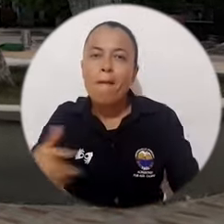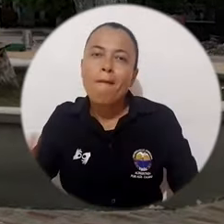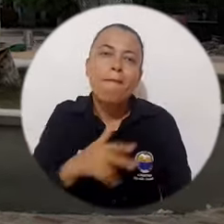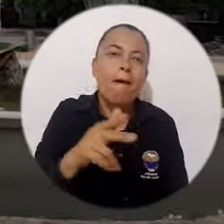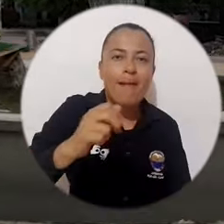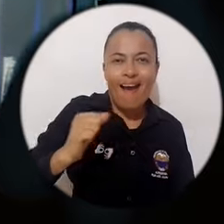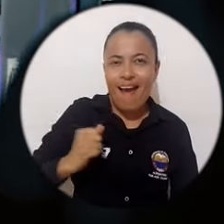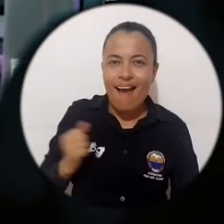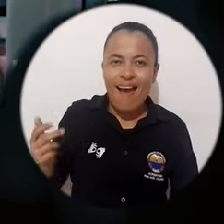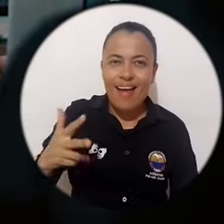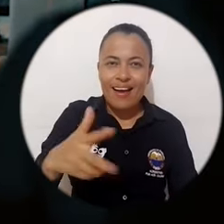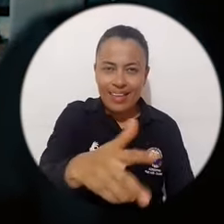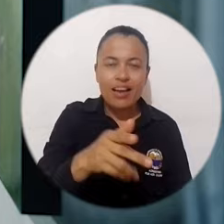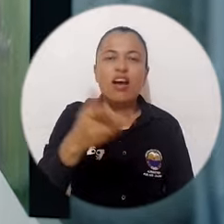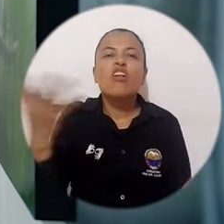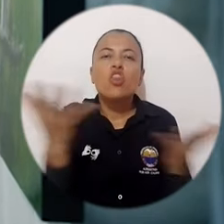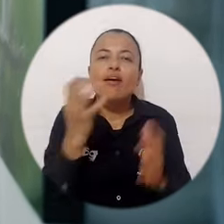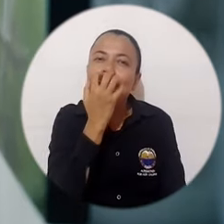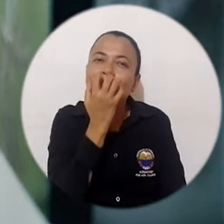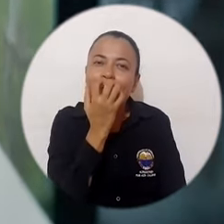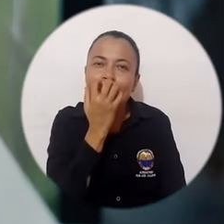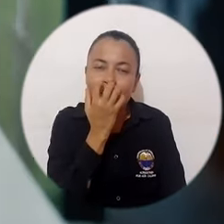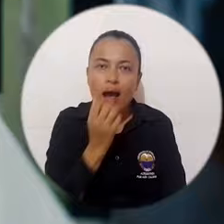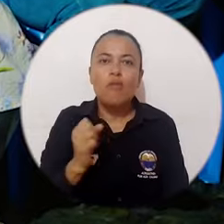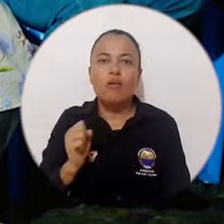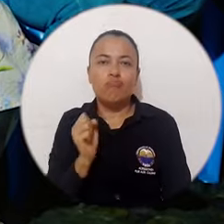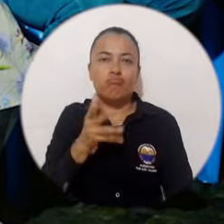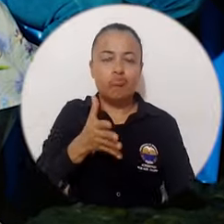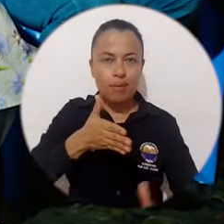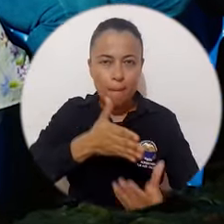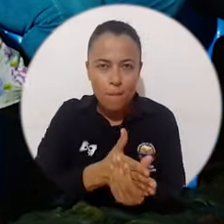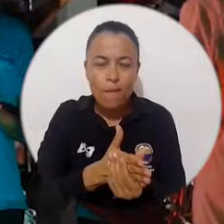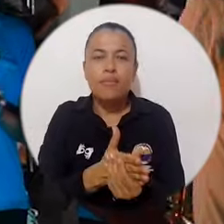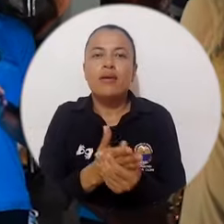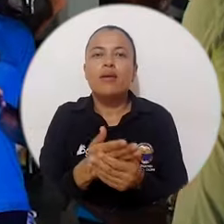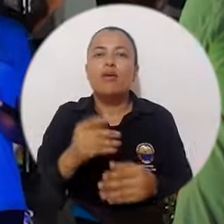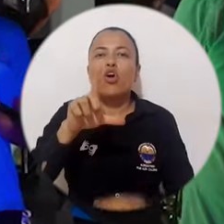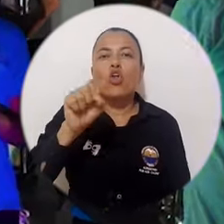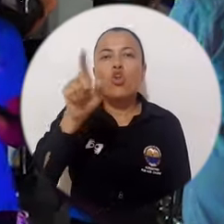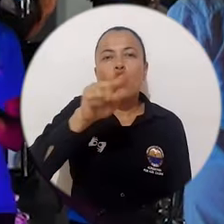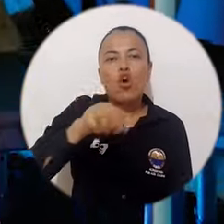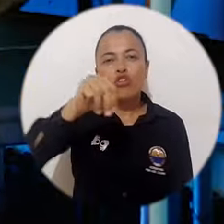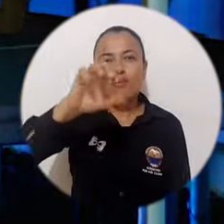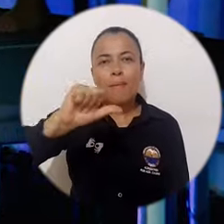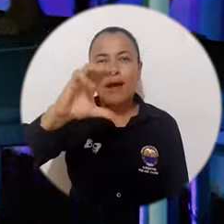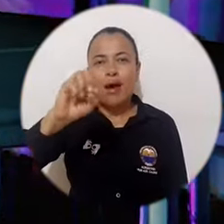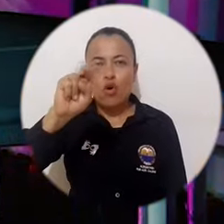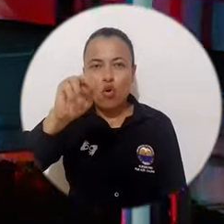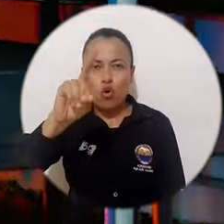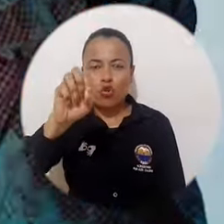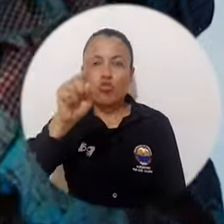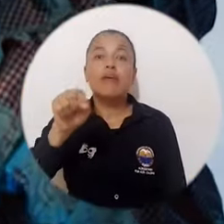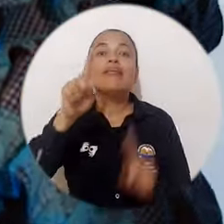Nobel de la Literatura Gabriel García Márquez, se presentó el documental Los Macondos y se realizó un evento